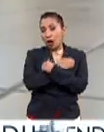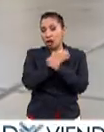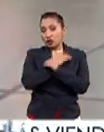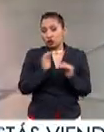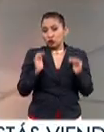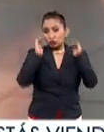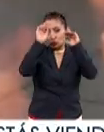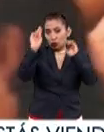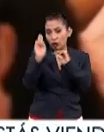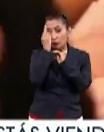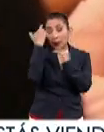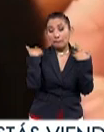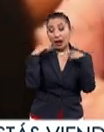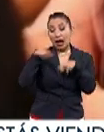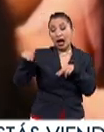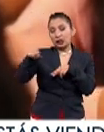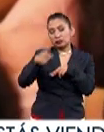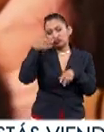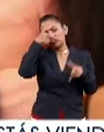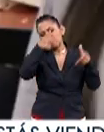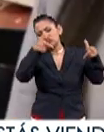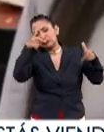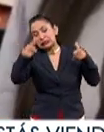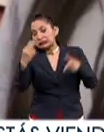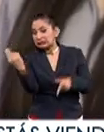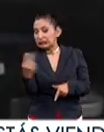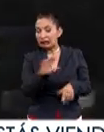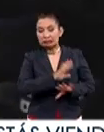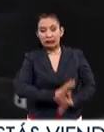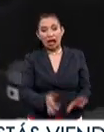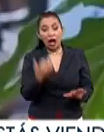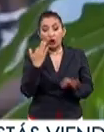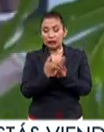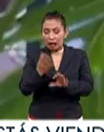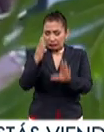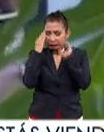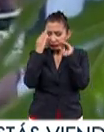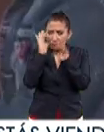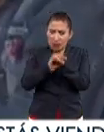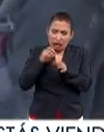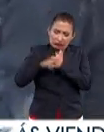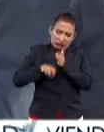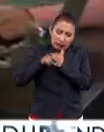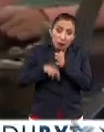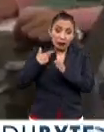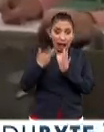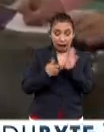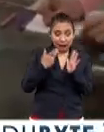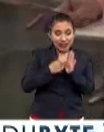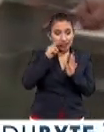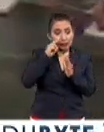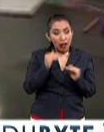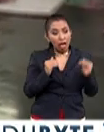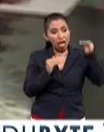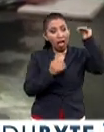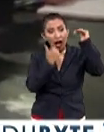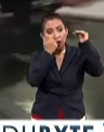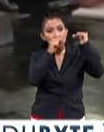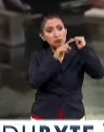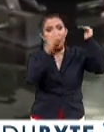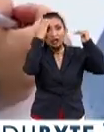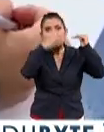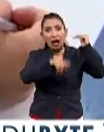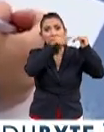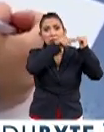educación superior, los profesores han identificado la pertinencia de que sean actualizados, debido a que en ocasiones se ven rebasados por los